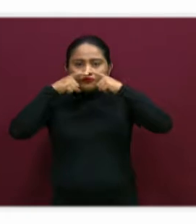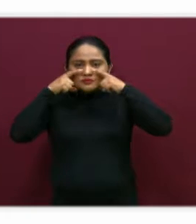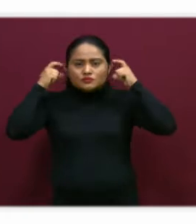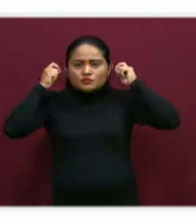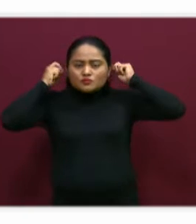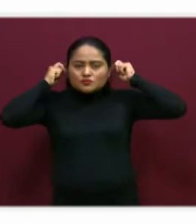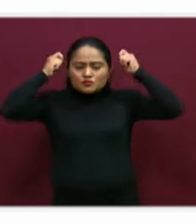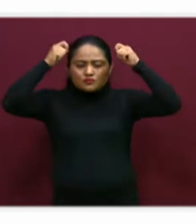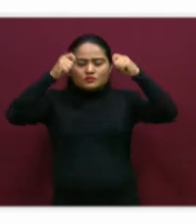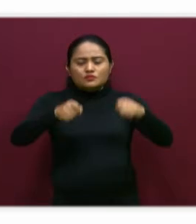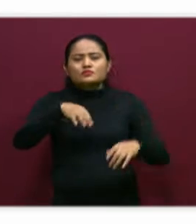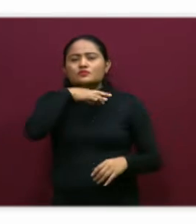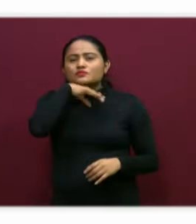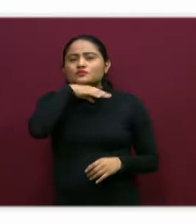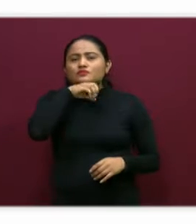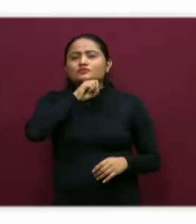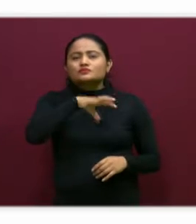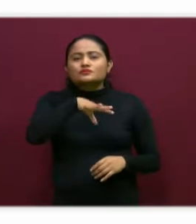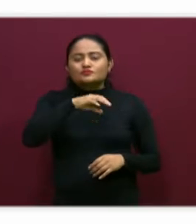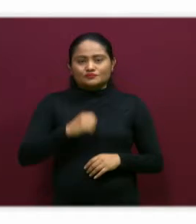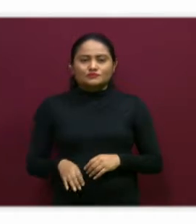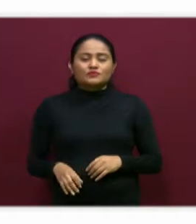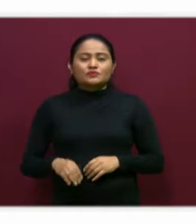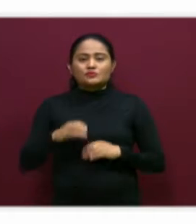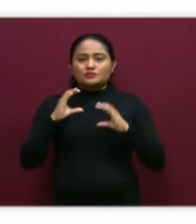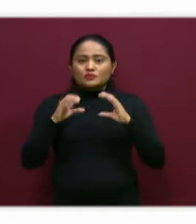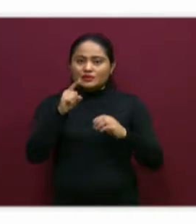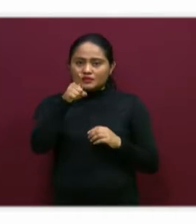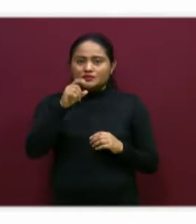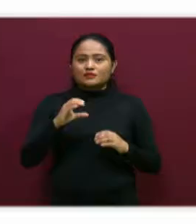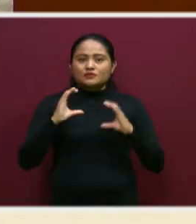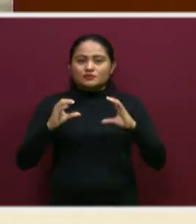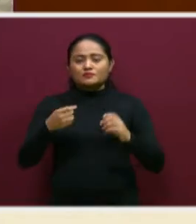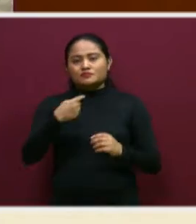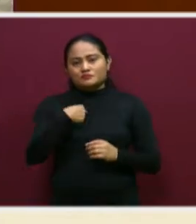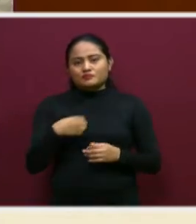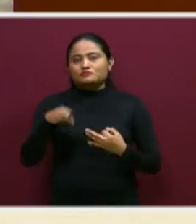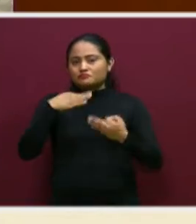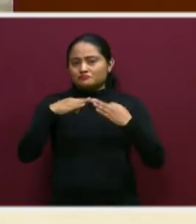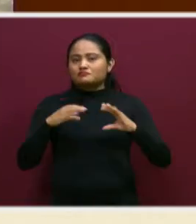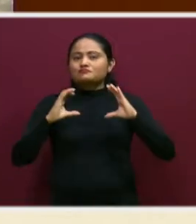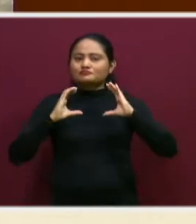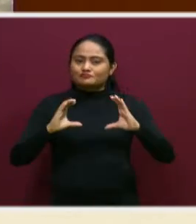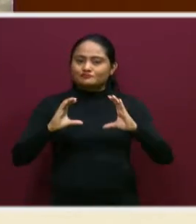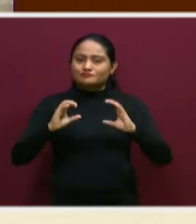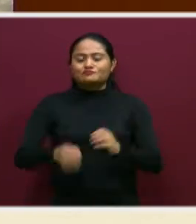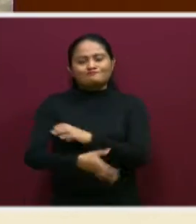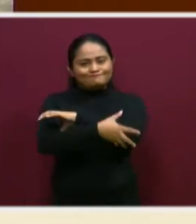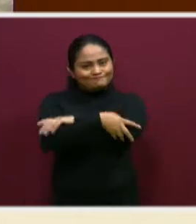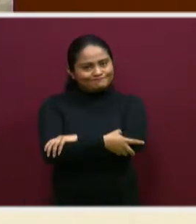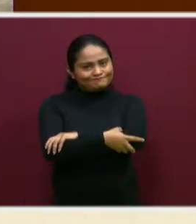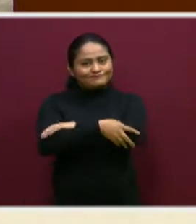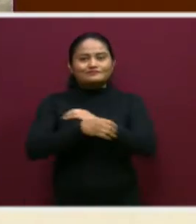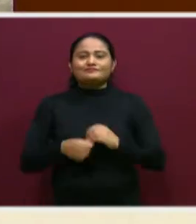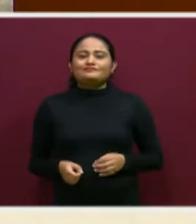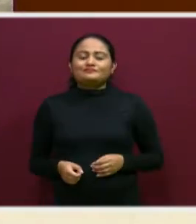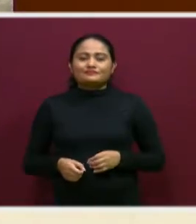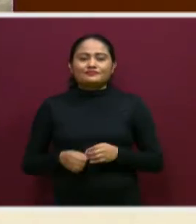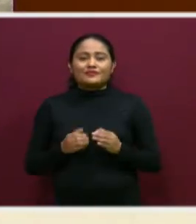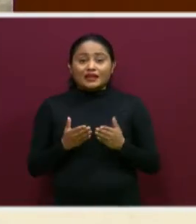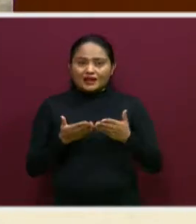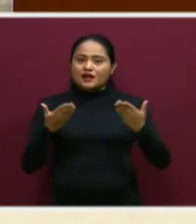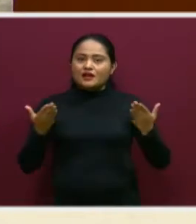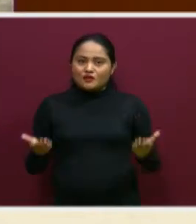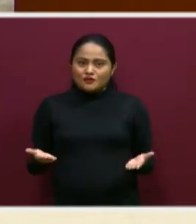en el bote de basura si me cuido yo te cuidas tú nos cuidamos todos y este es el pacto comunitario y a continuación voy a